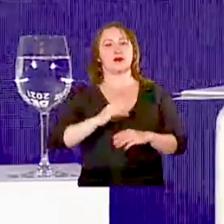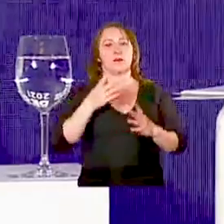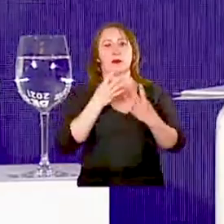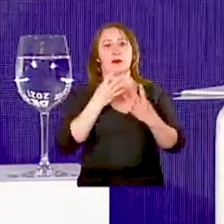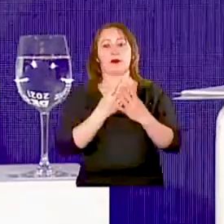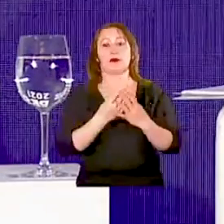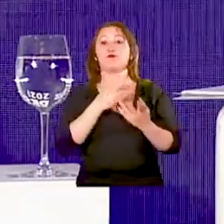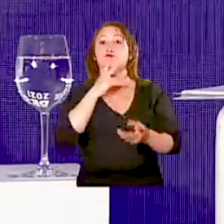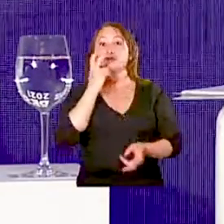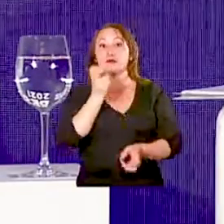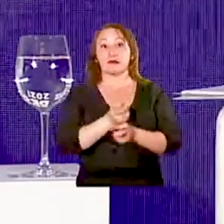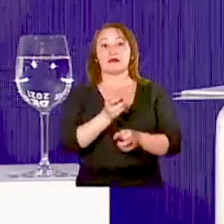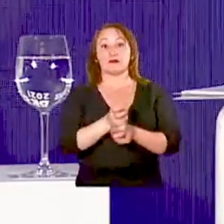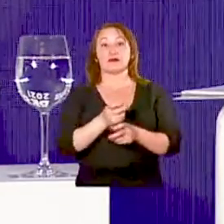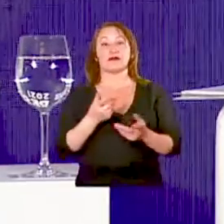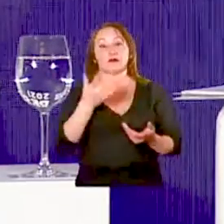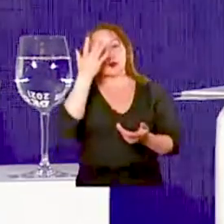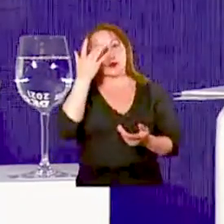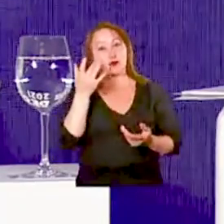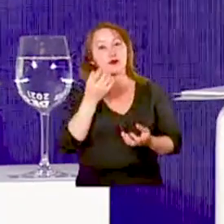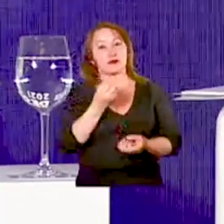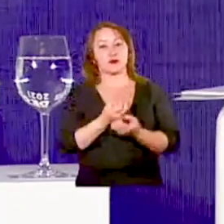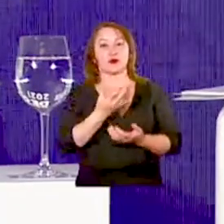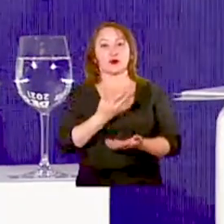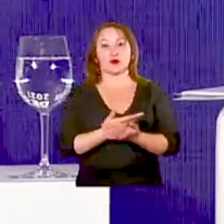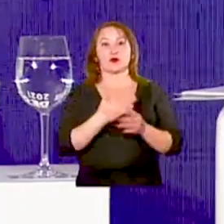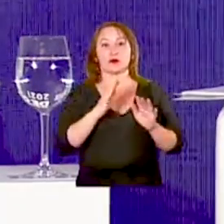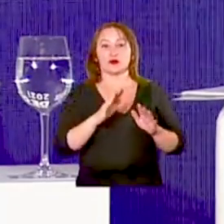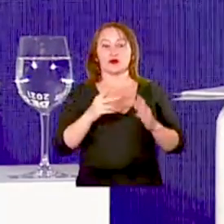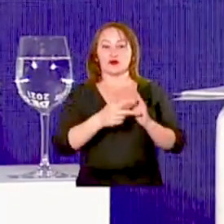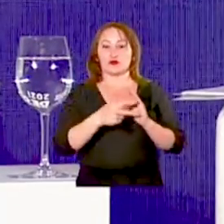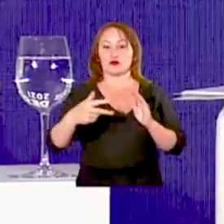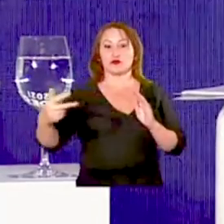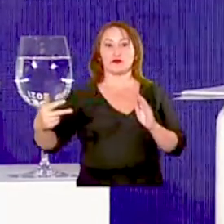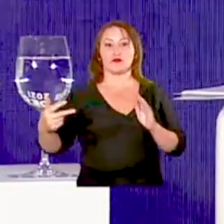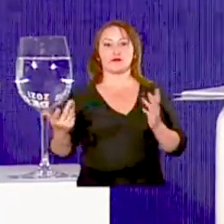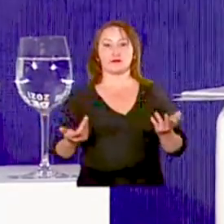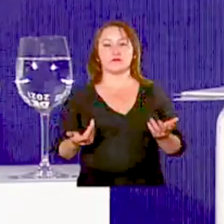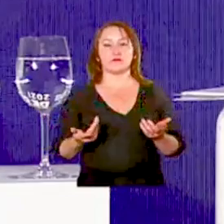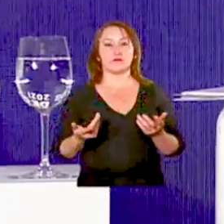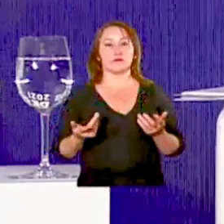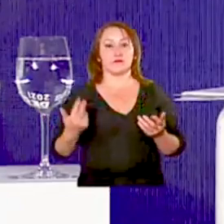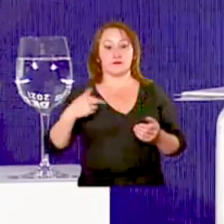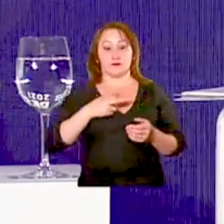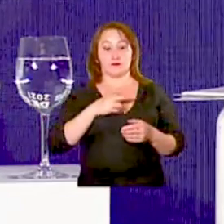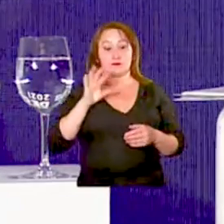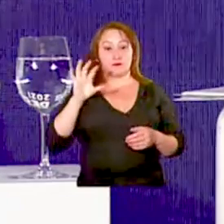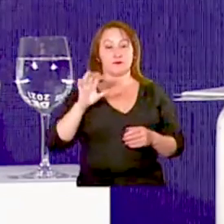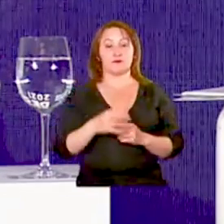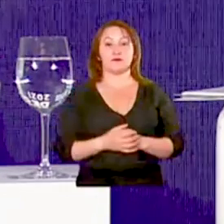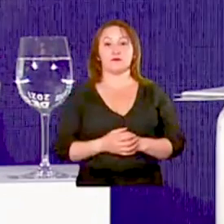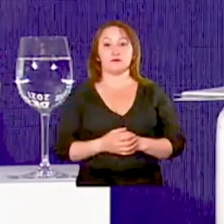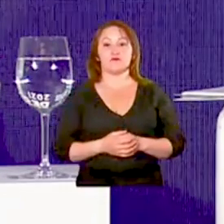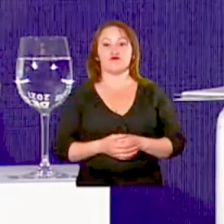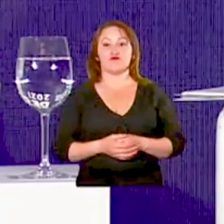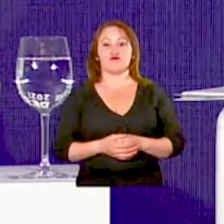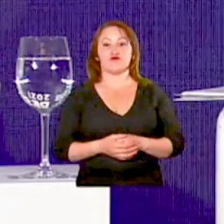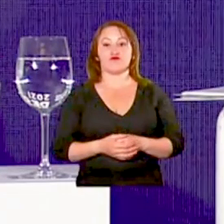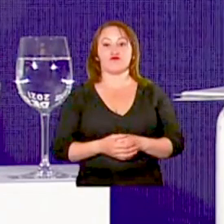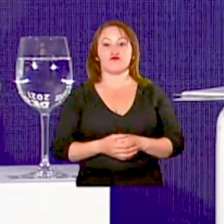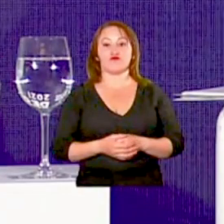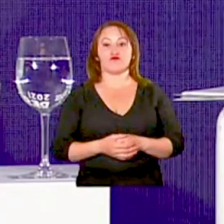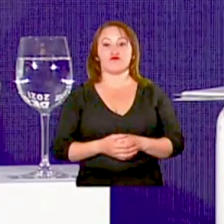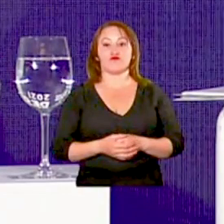Muy difícil, por cuanto que la estructura constitucional de nuestro país establece,